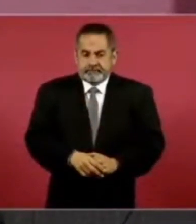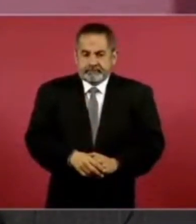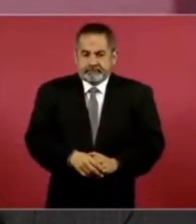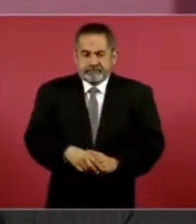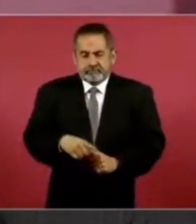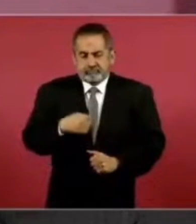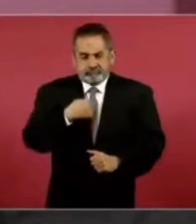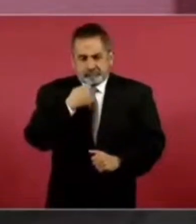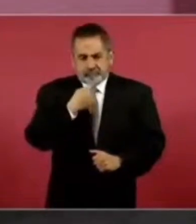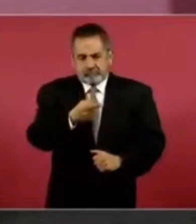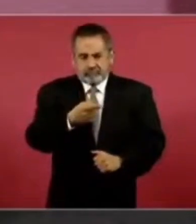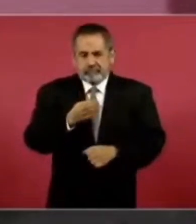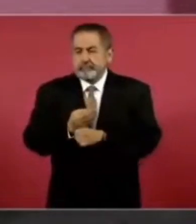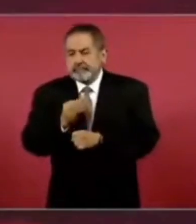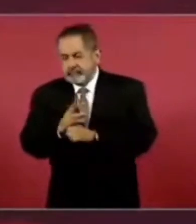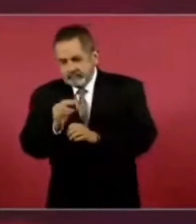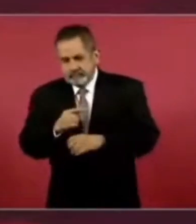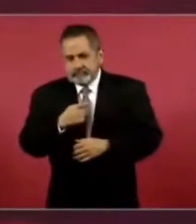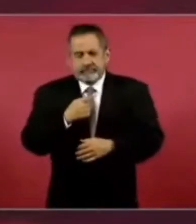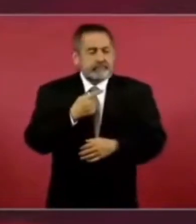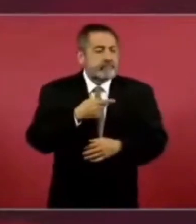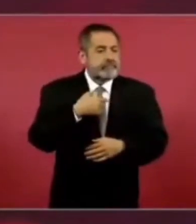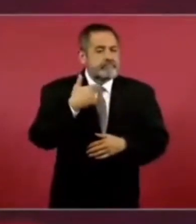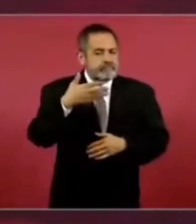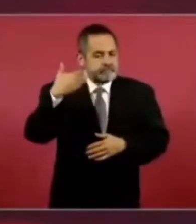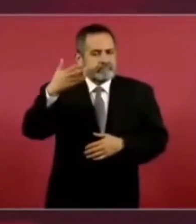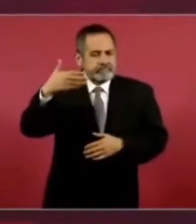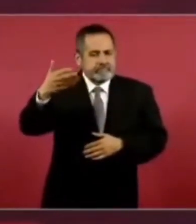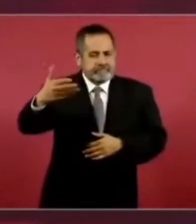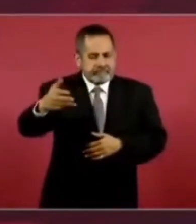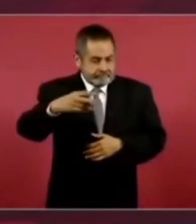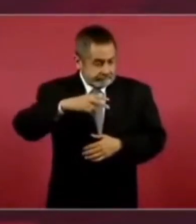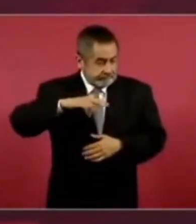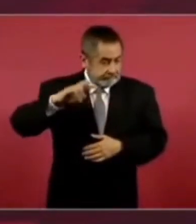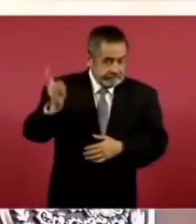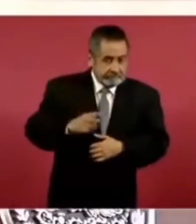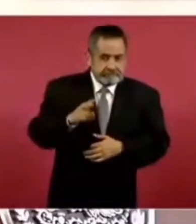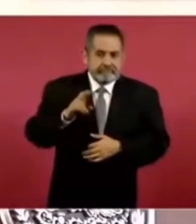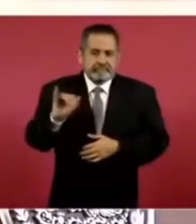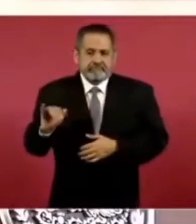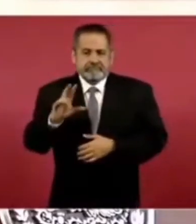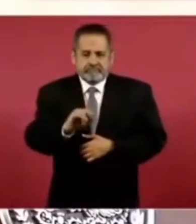pueden ustedes, no ahora, ¿no? Pasando el tiempo, preguntar si es cierto o no.